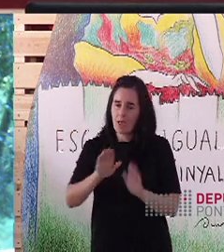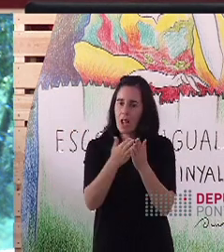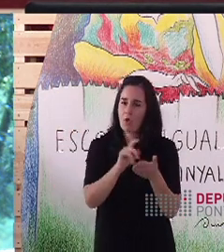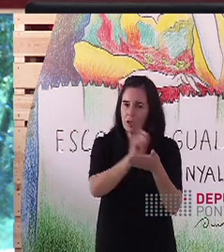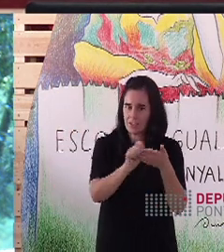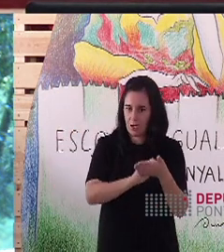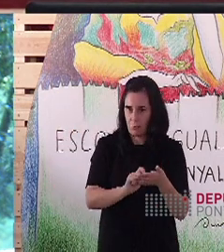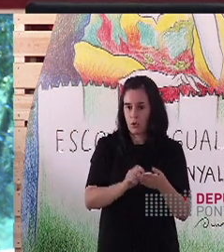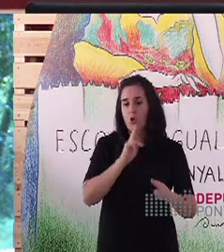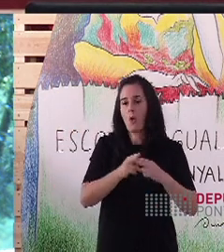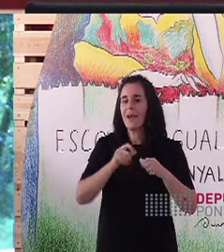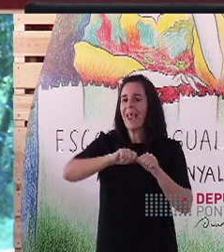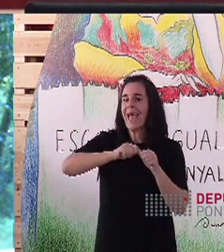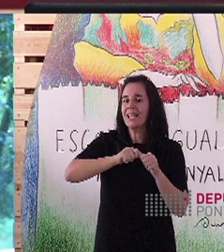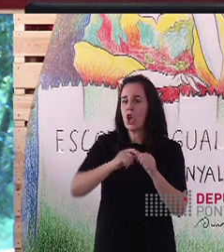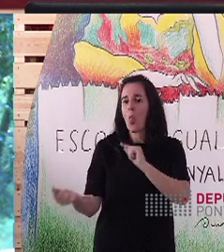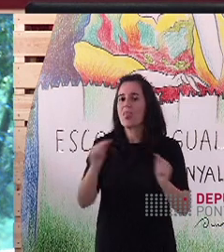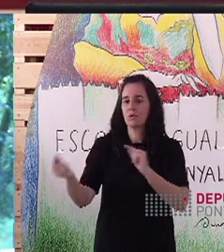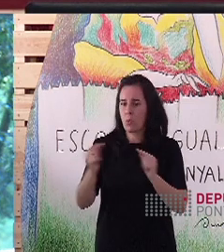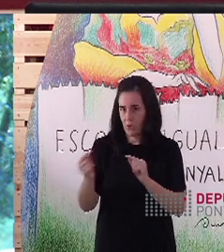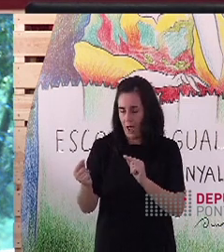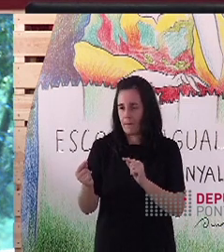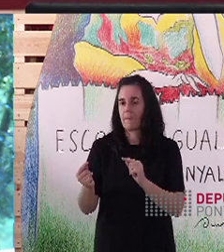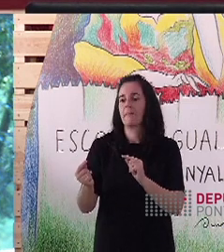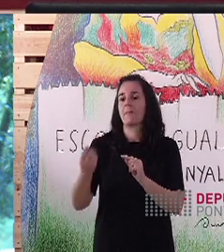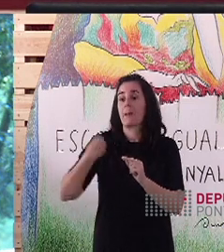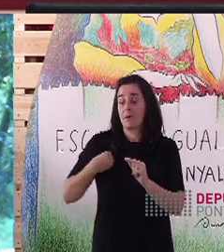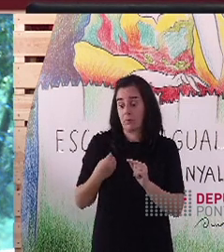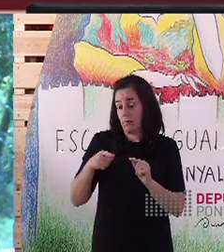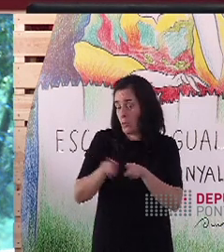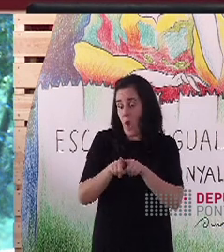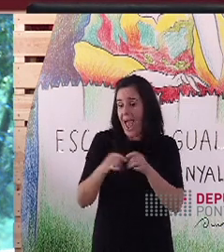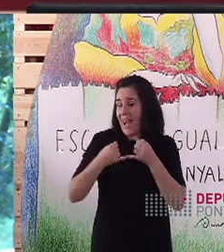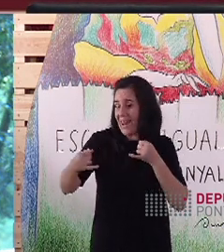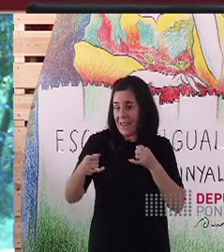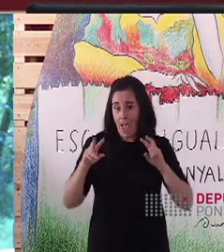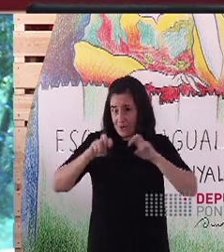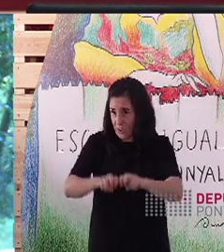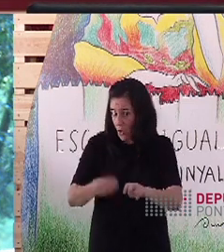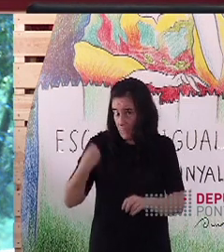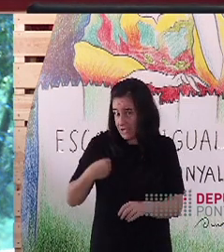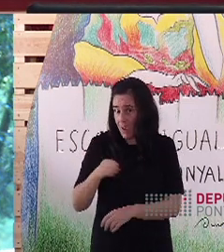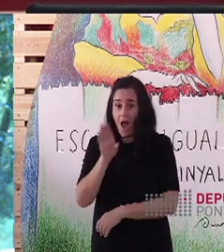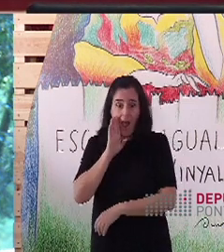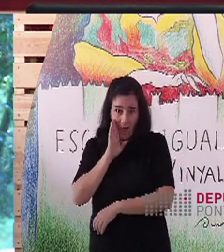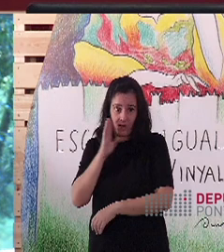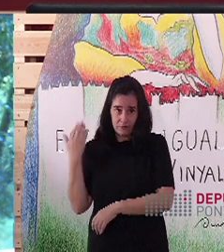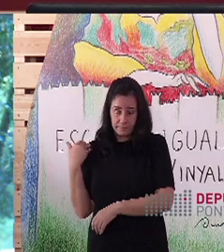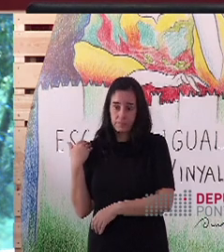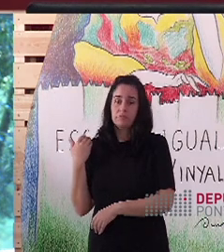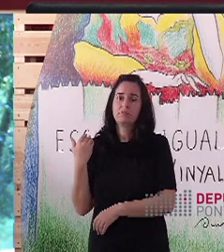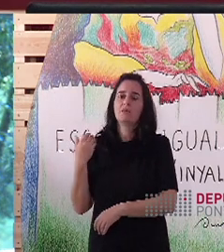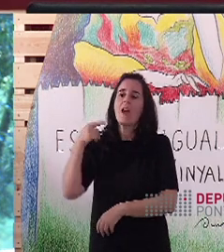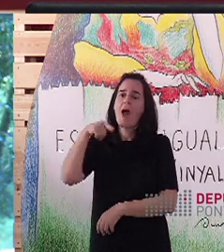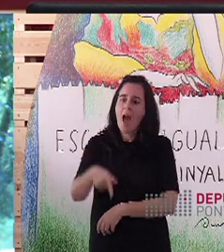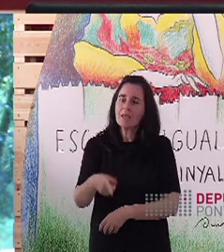Con este libro, ella va a seguir la línea de investigación que inició Gayle Rubin y va a poner los fundamentos, bueno,